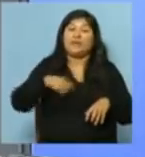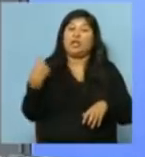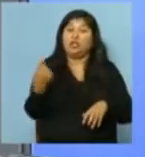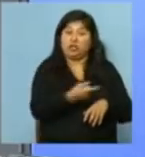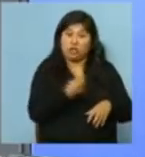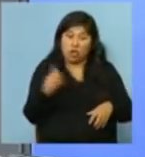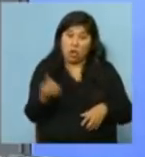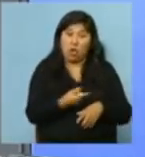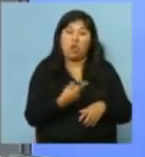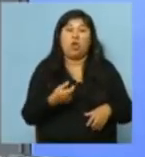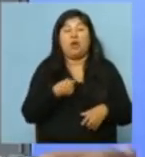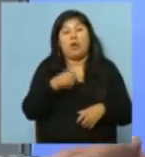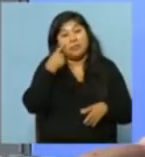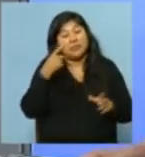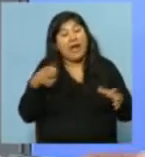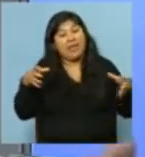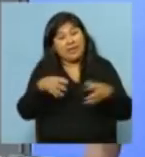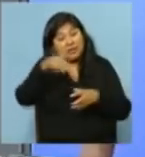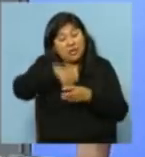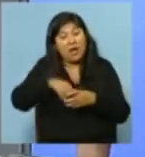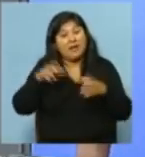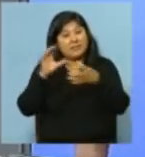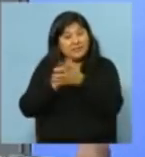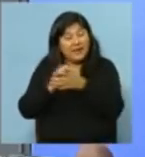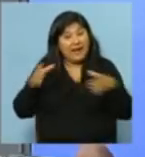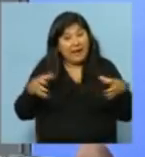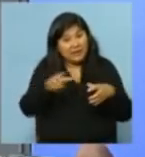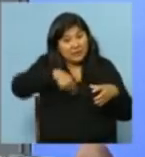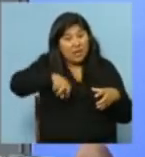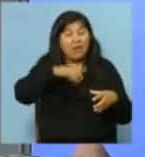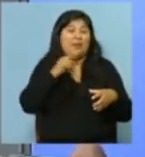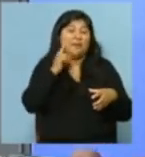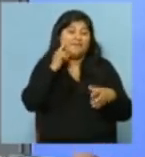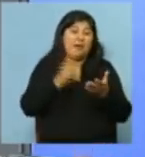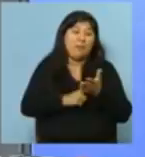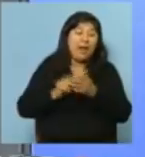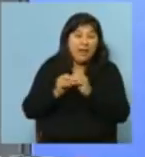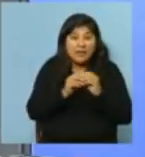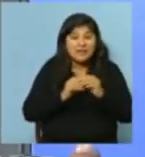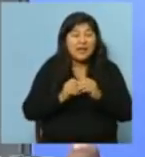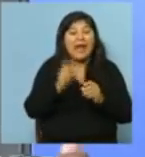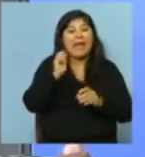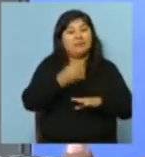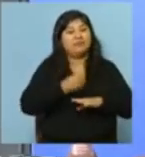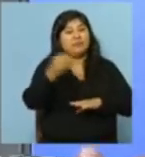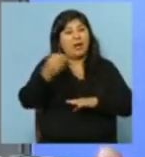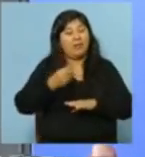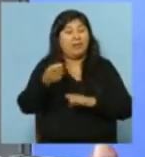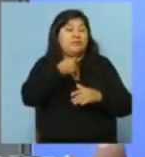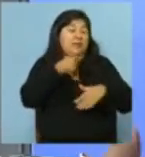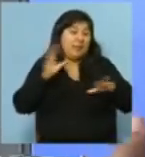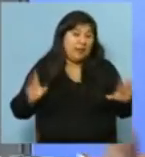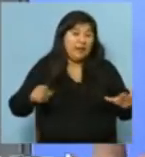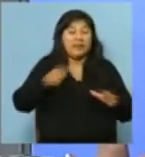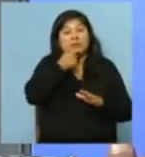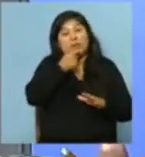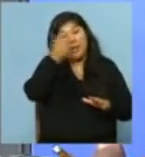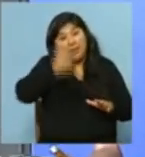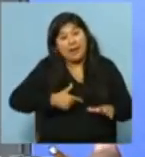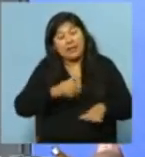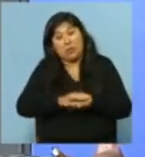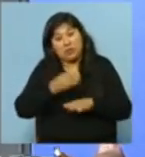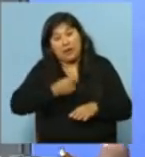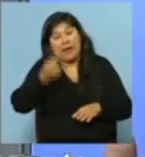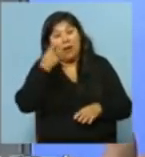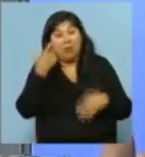dentro de Nuestra fuerza política Cuál es el lugar en el que nos tocará asumir alguna responsabilidad si me toca la del conducir el municipio creo